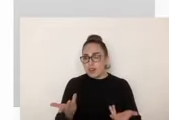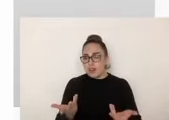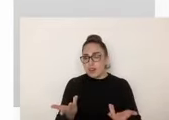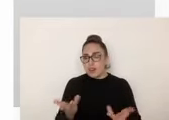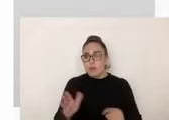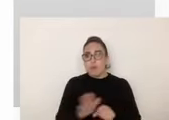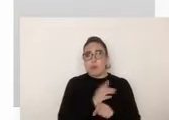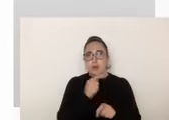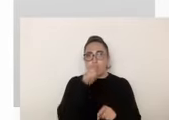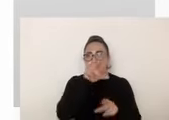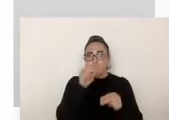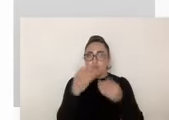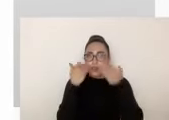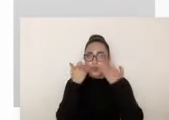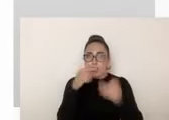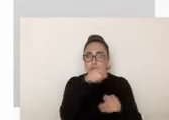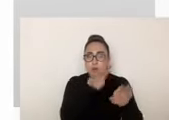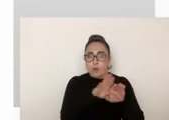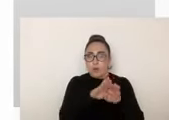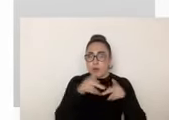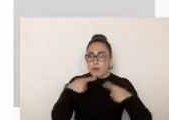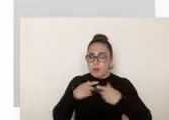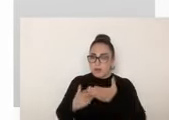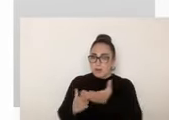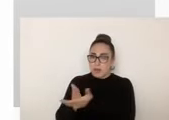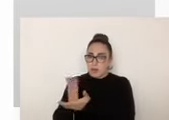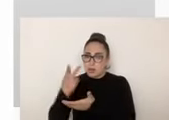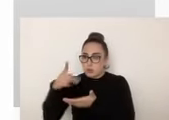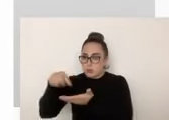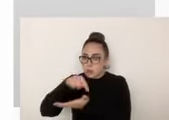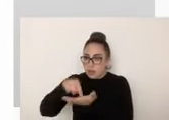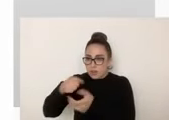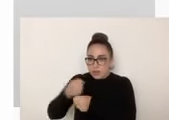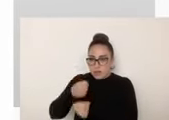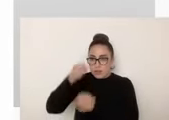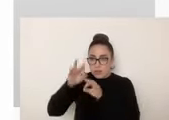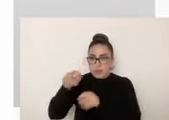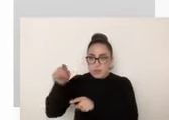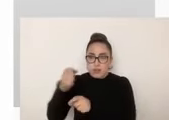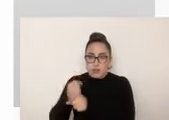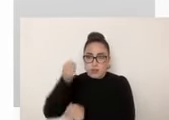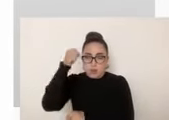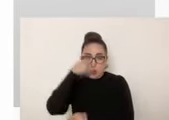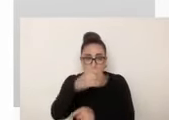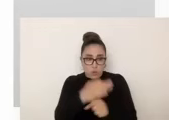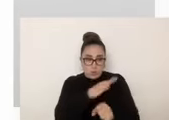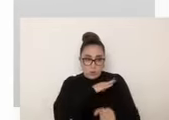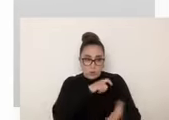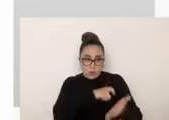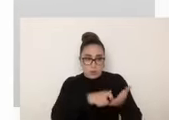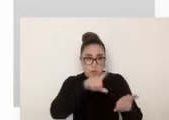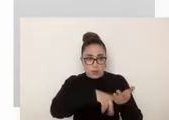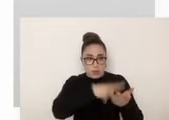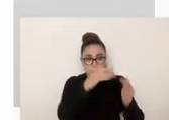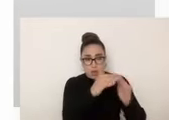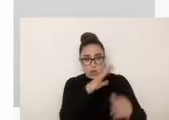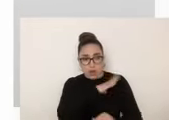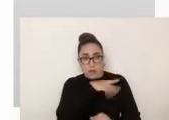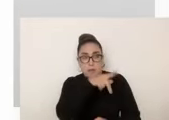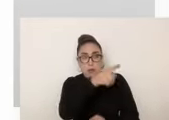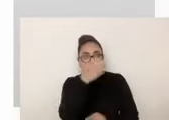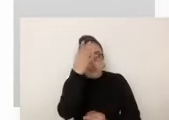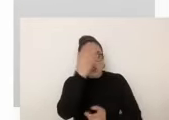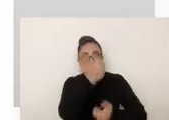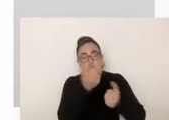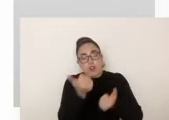infrinjo en su esfera, cómo me introduzco en su esfera. El paraguas es suyo, yo me puedo comprar uno si quiero, de hecho tengo en casa, se me ha olvidado, no tengo